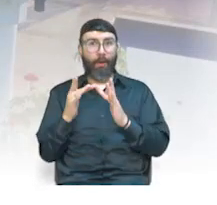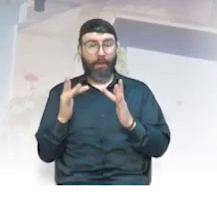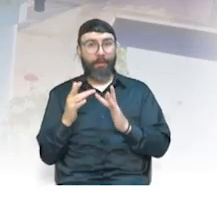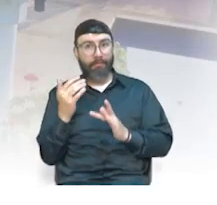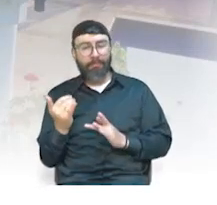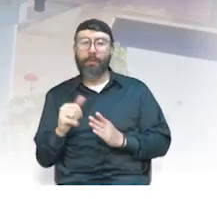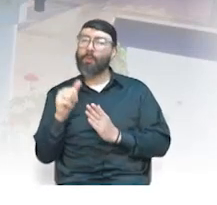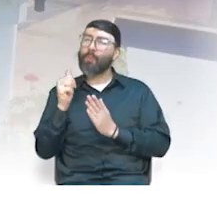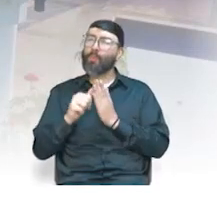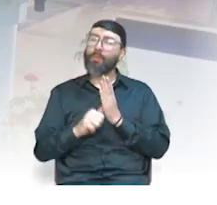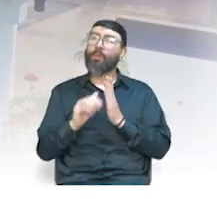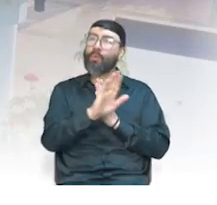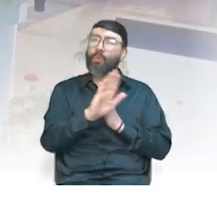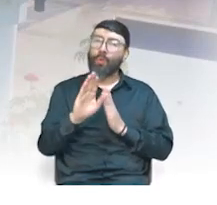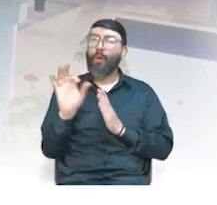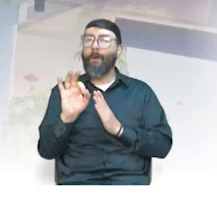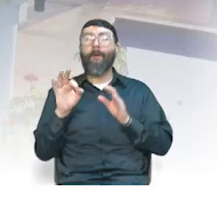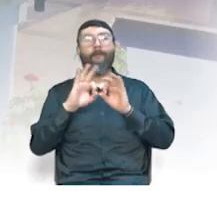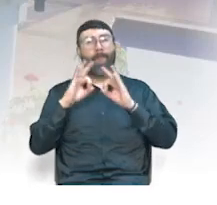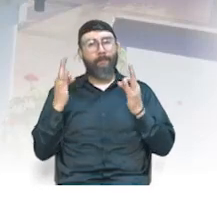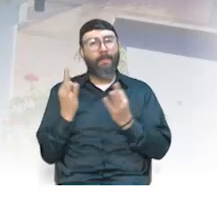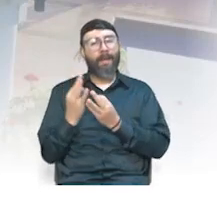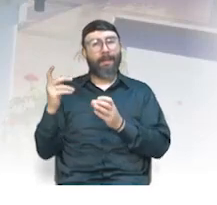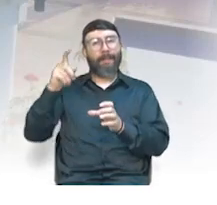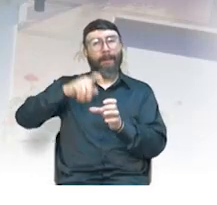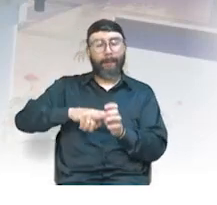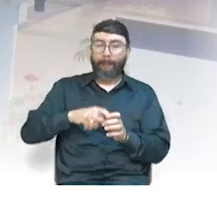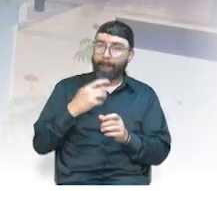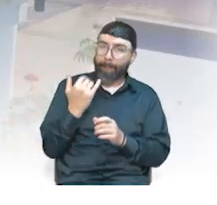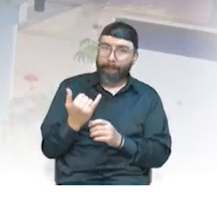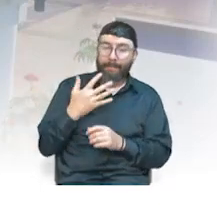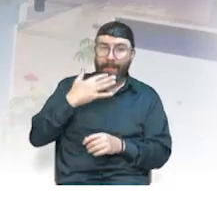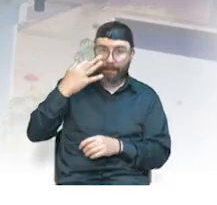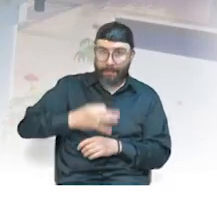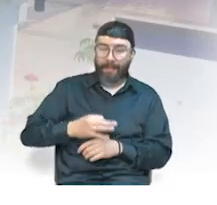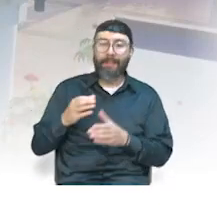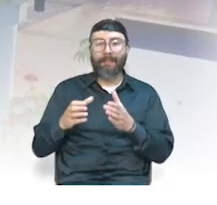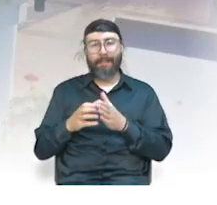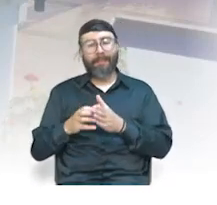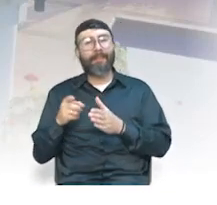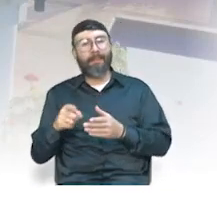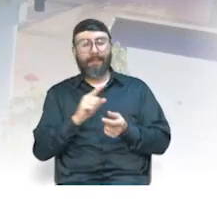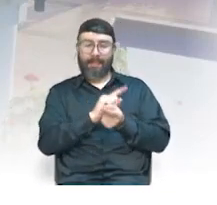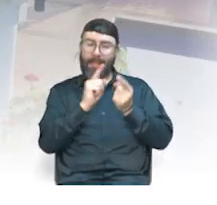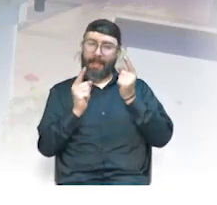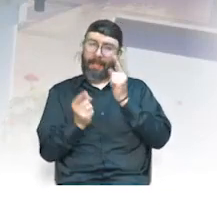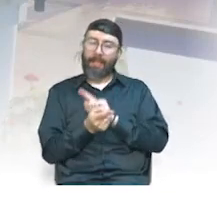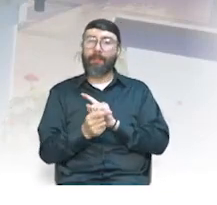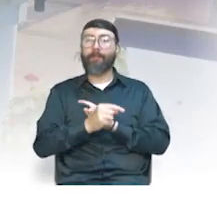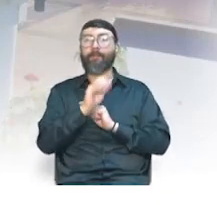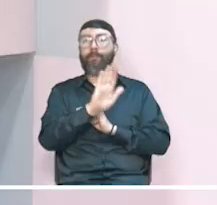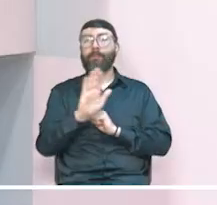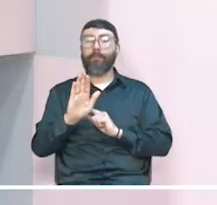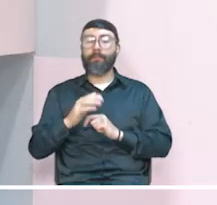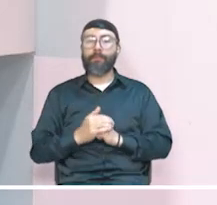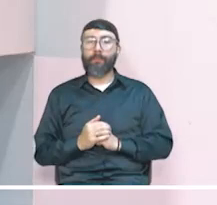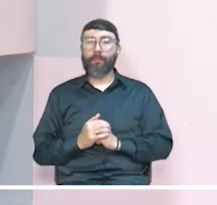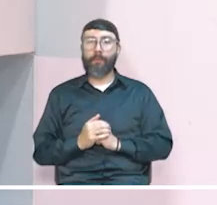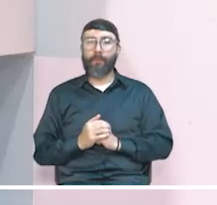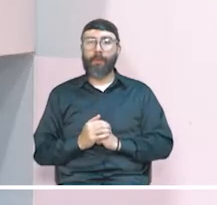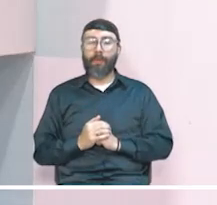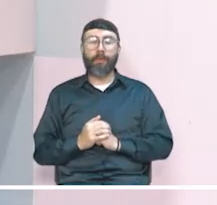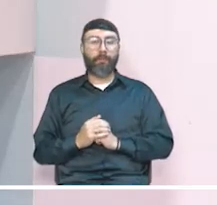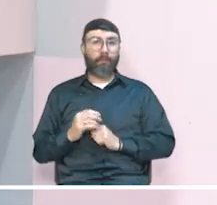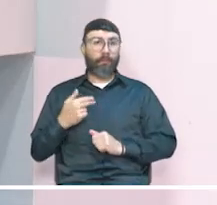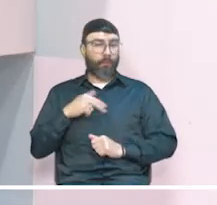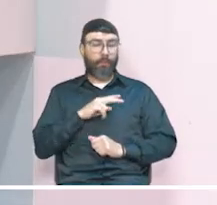programen ustedes o sus familiares este realmente espacio de transformación para ustedes. Bueno, entonces ya queríamos profundizar un